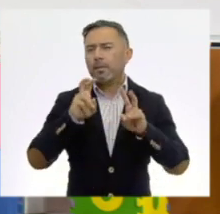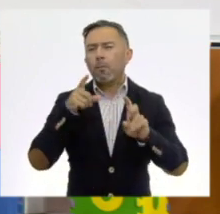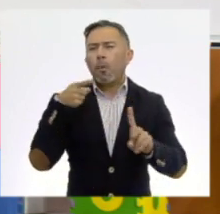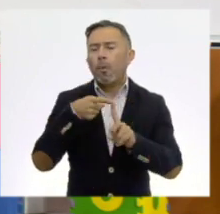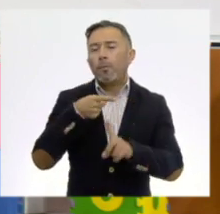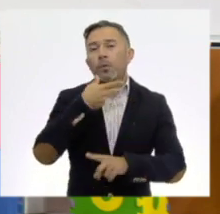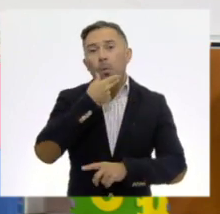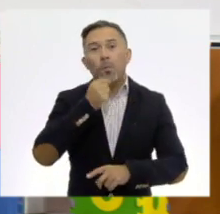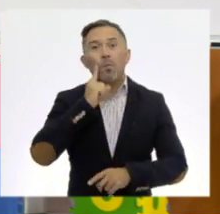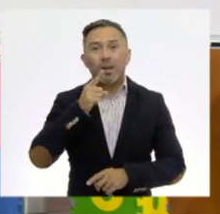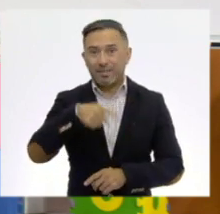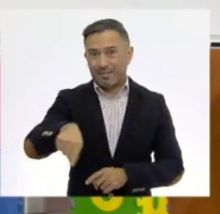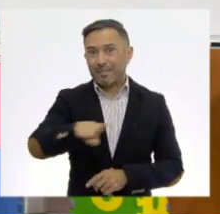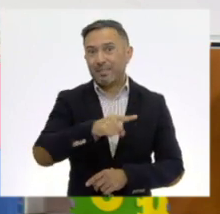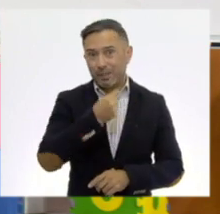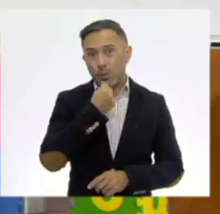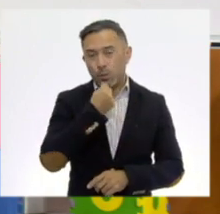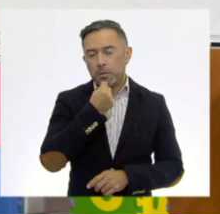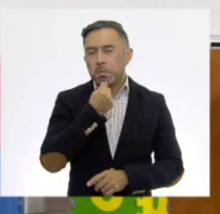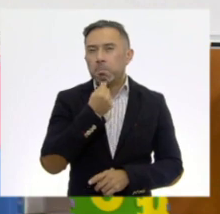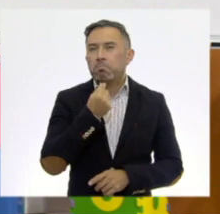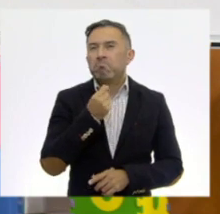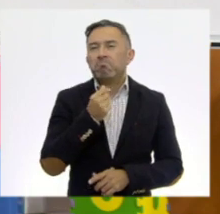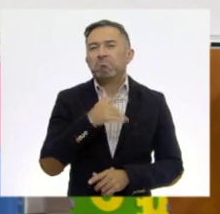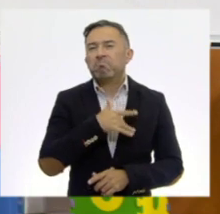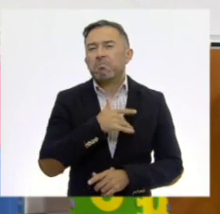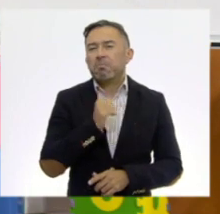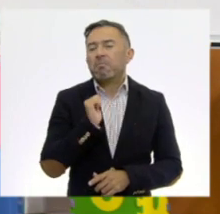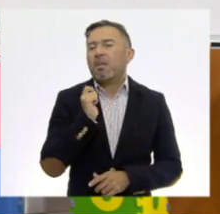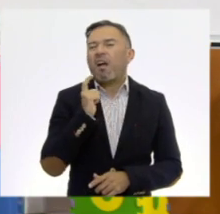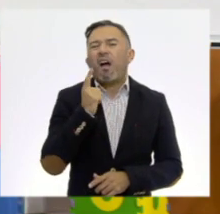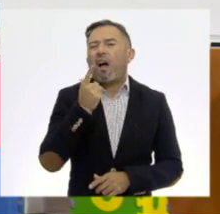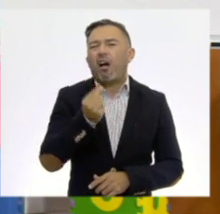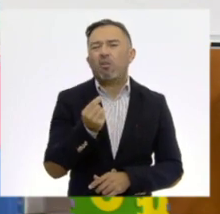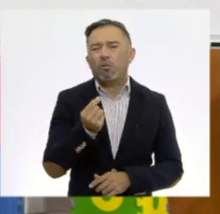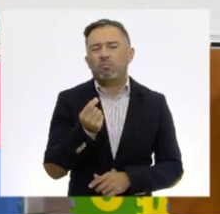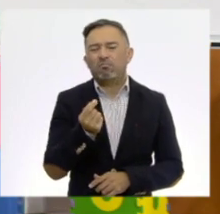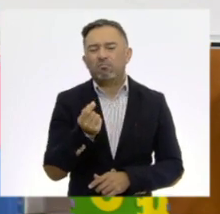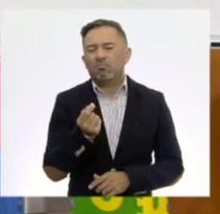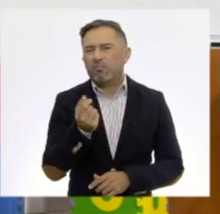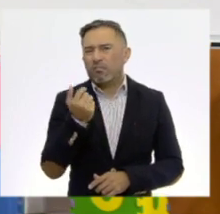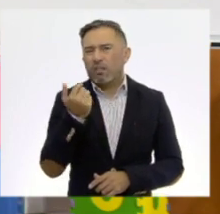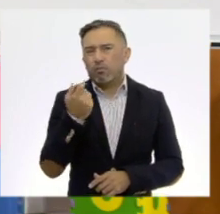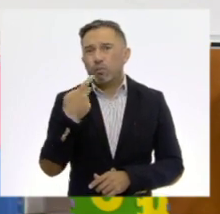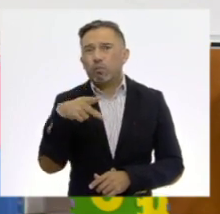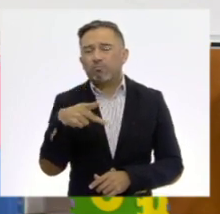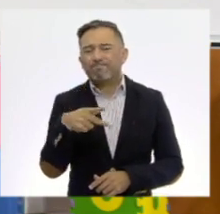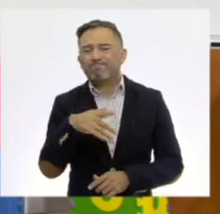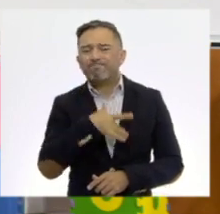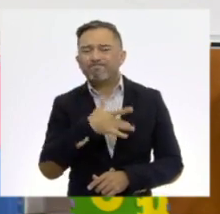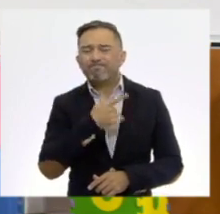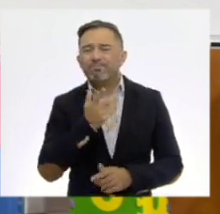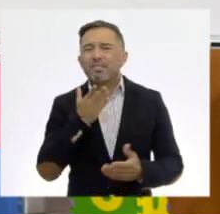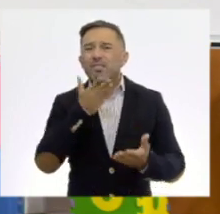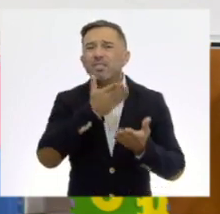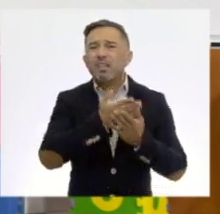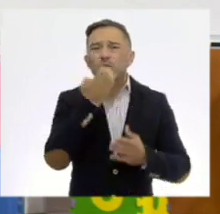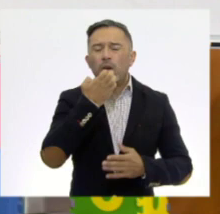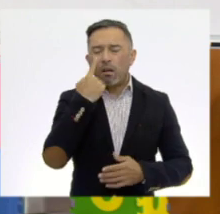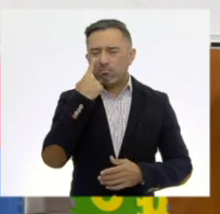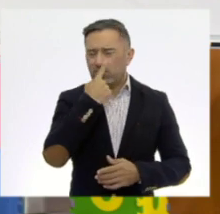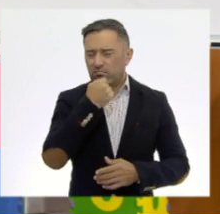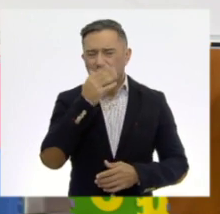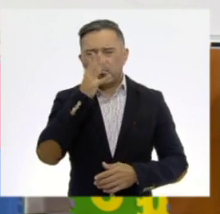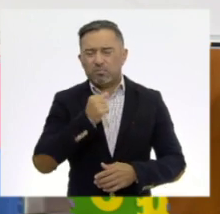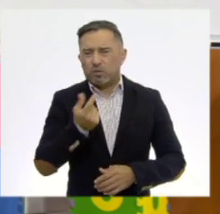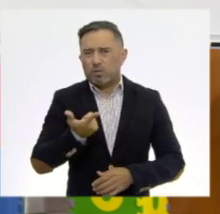que seguramente es una razón especial, no les gusta ir a la escuela. No es porque no quieran aprender, no es porque no quieran hacer